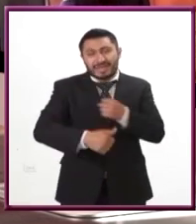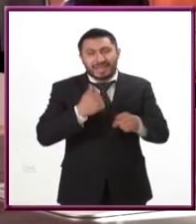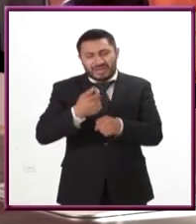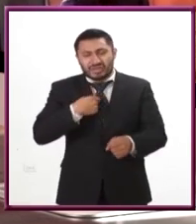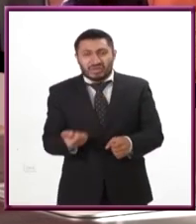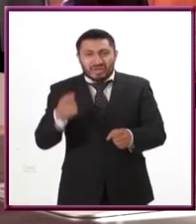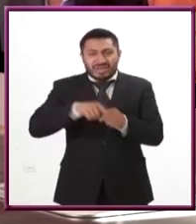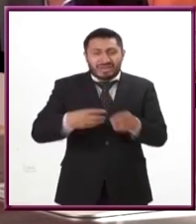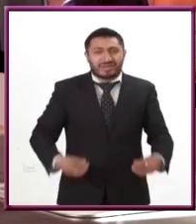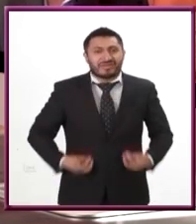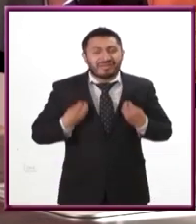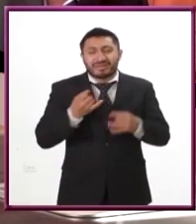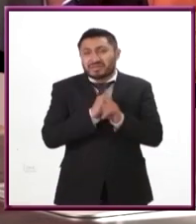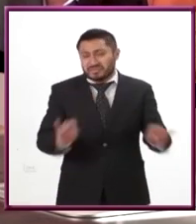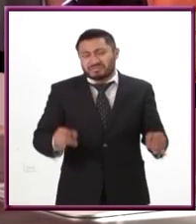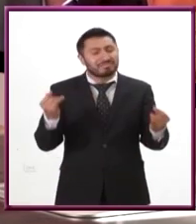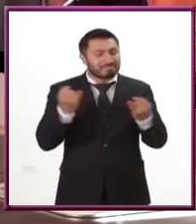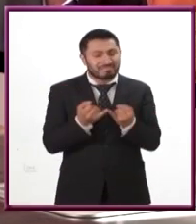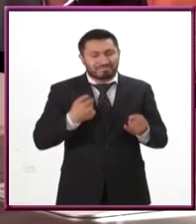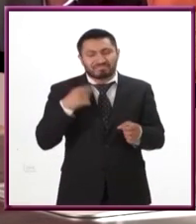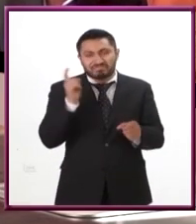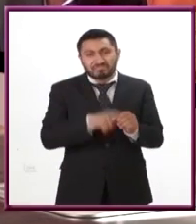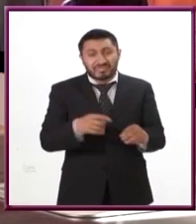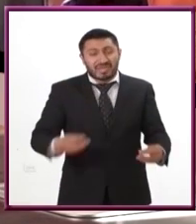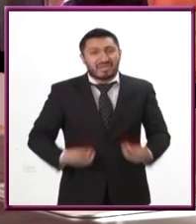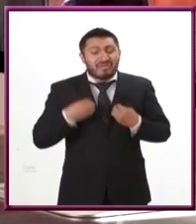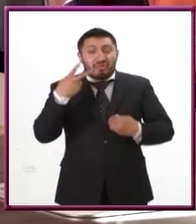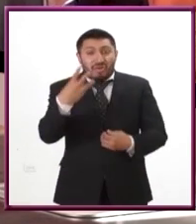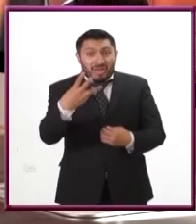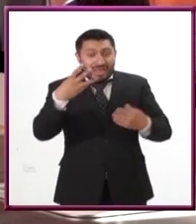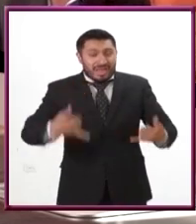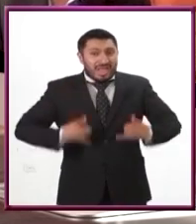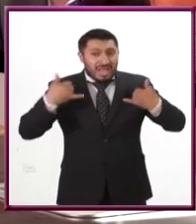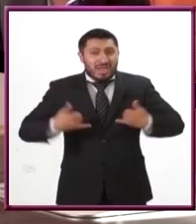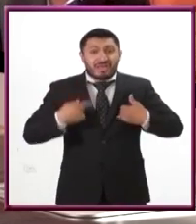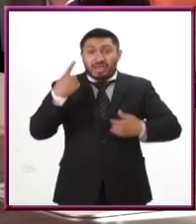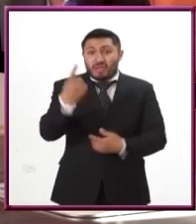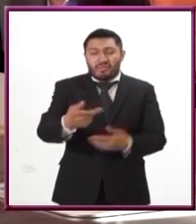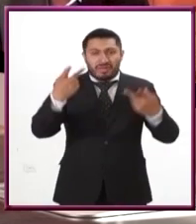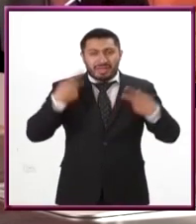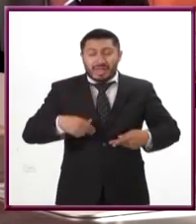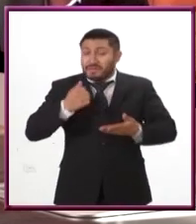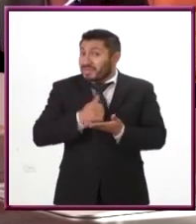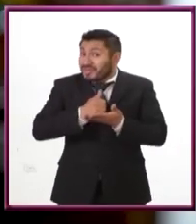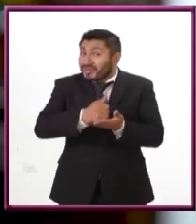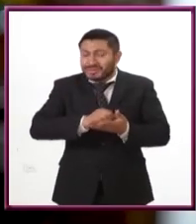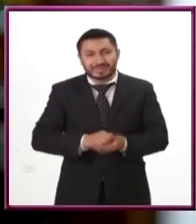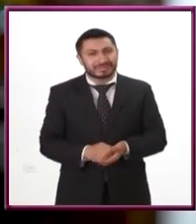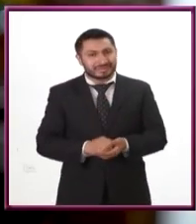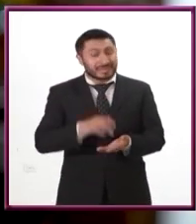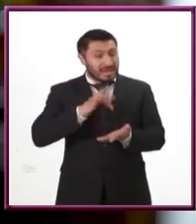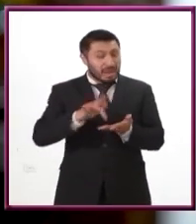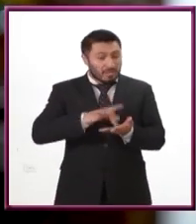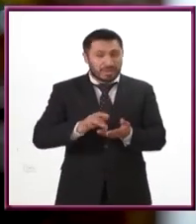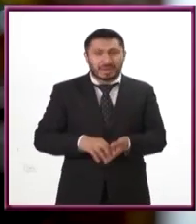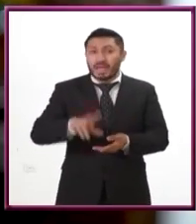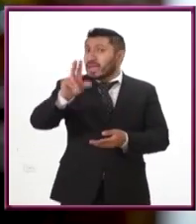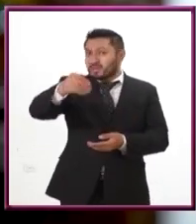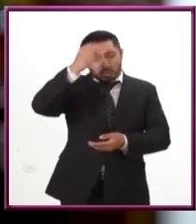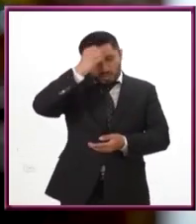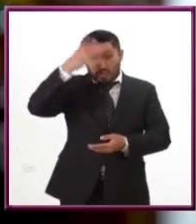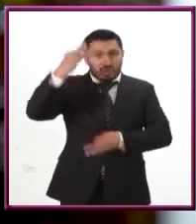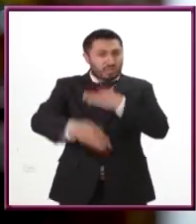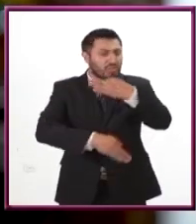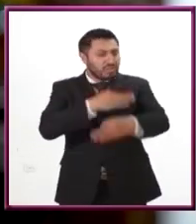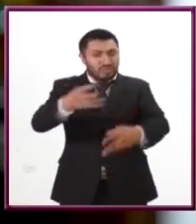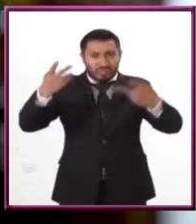llevo ahí 6 años, yo estoy en el programa de Vida Independiente también. Vivo con 3 jóvenes y un facilitador. No olvidemos